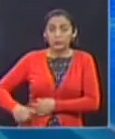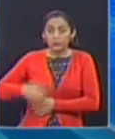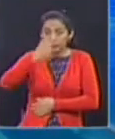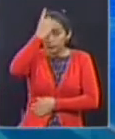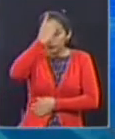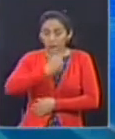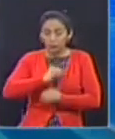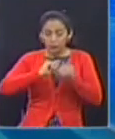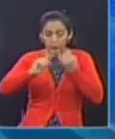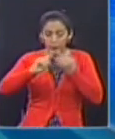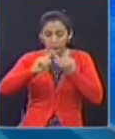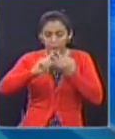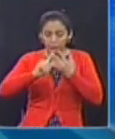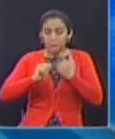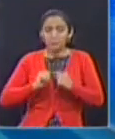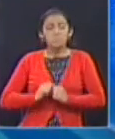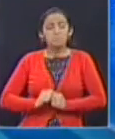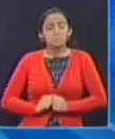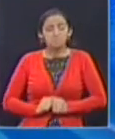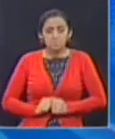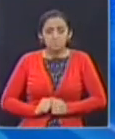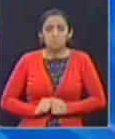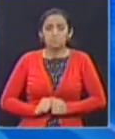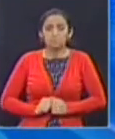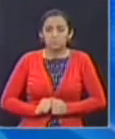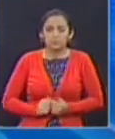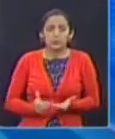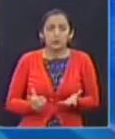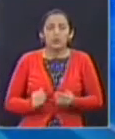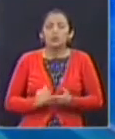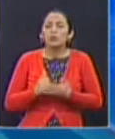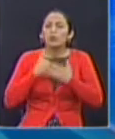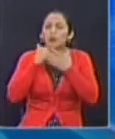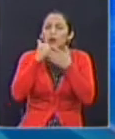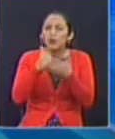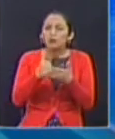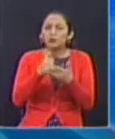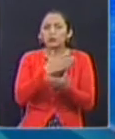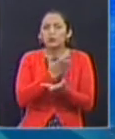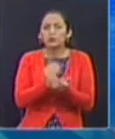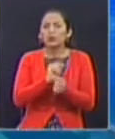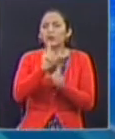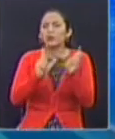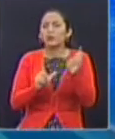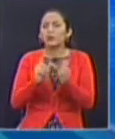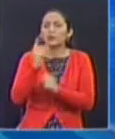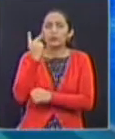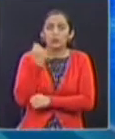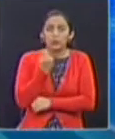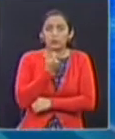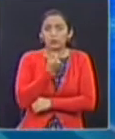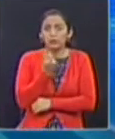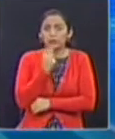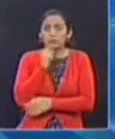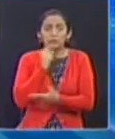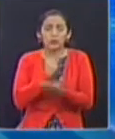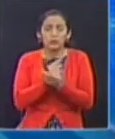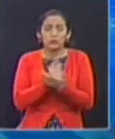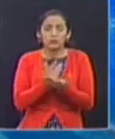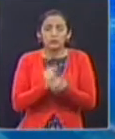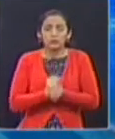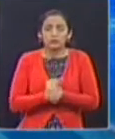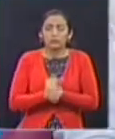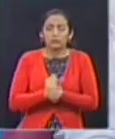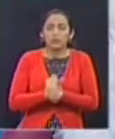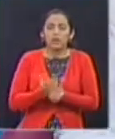las cuentas de lo que esto va a generar en ahorro a los ecuatorianos y si vemos, por ejemplo,